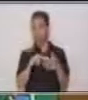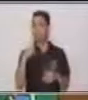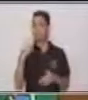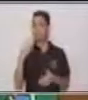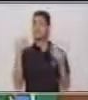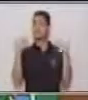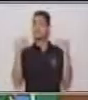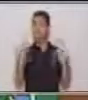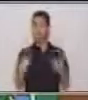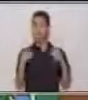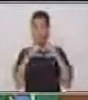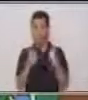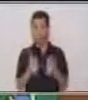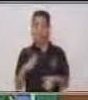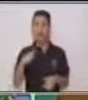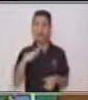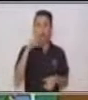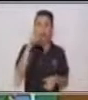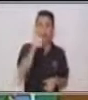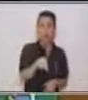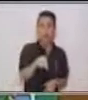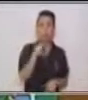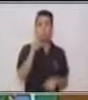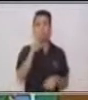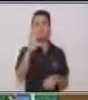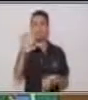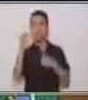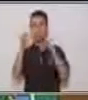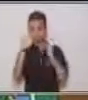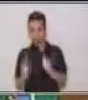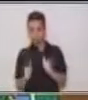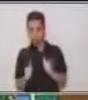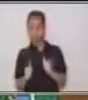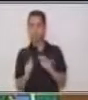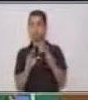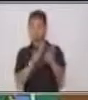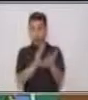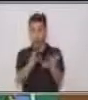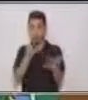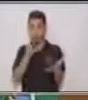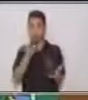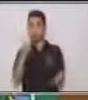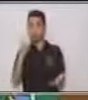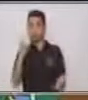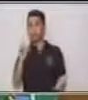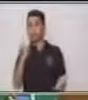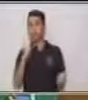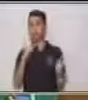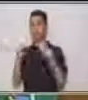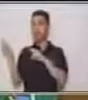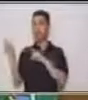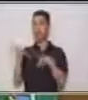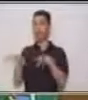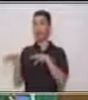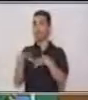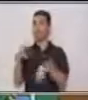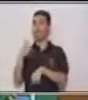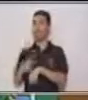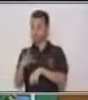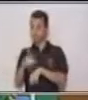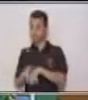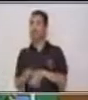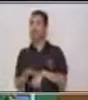de clases hay 25 alumnos. 20 de ellos asistieron a una actividad por la tarde. ¿Qué porcentaje de